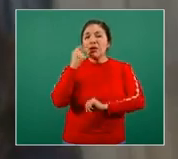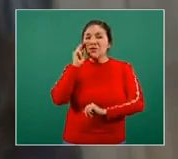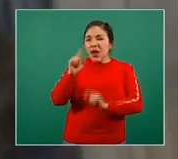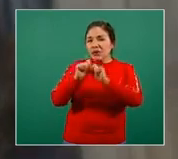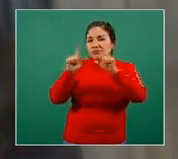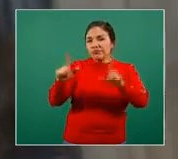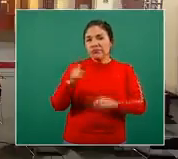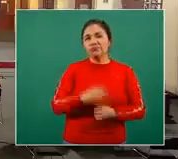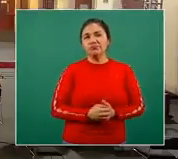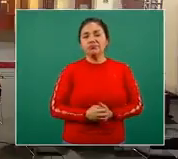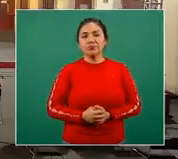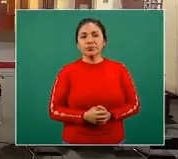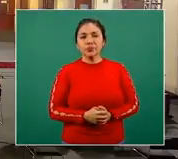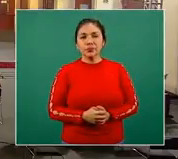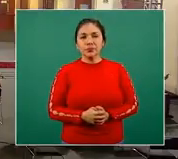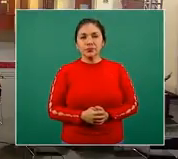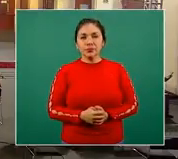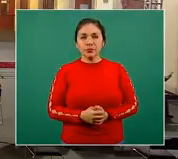favor?